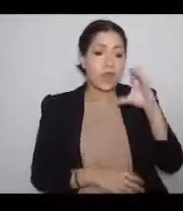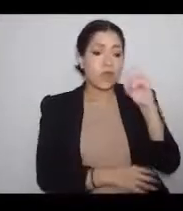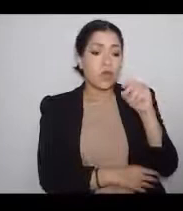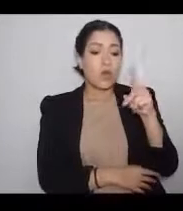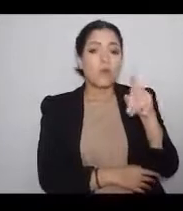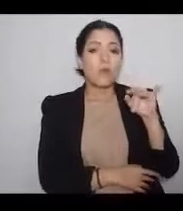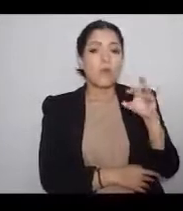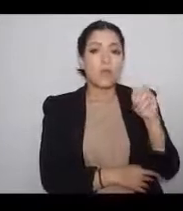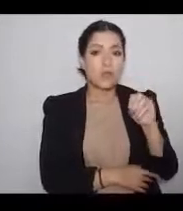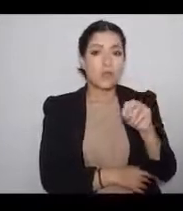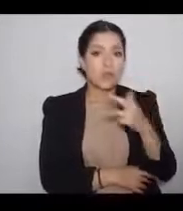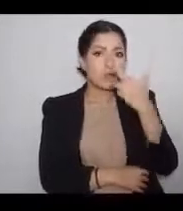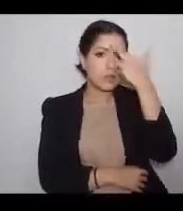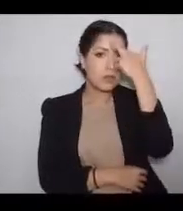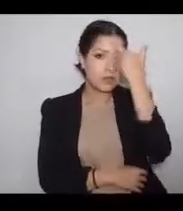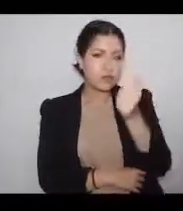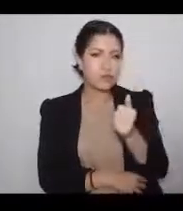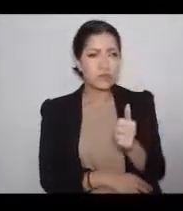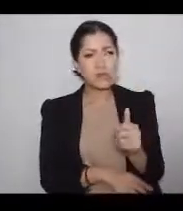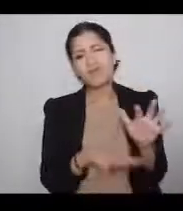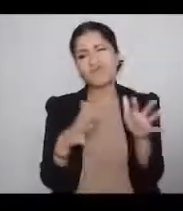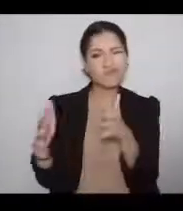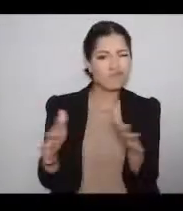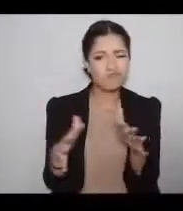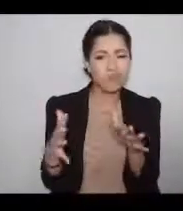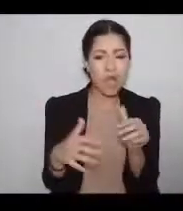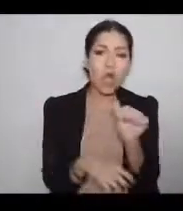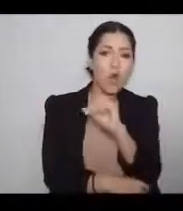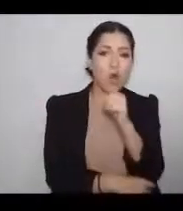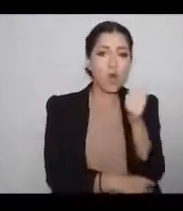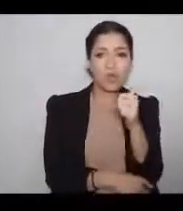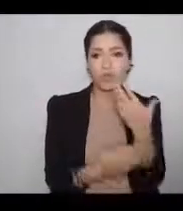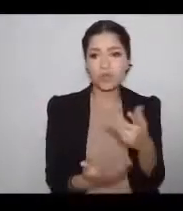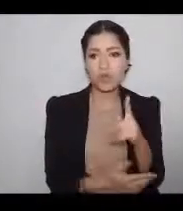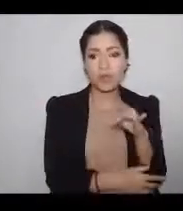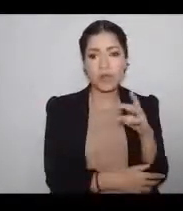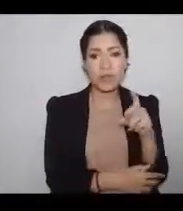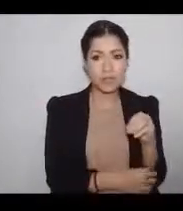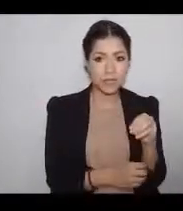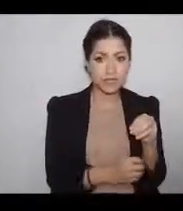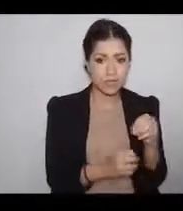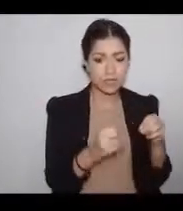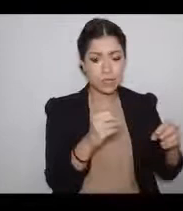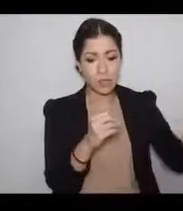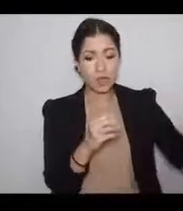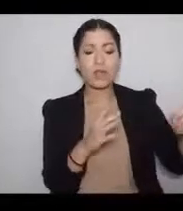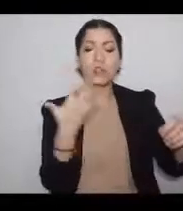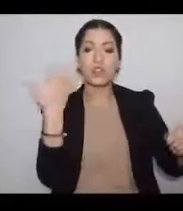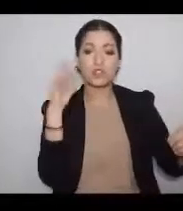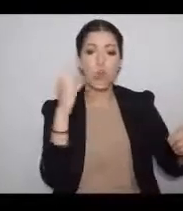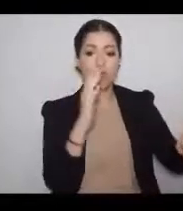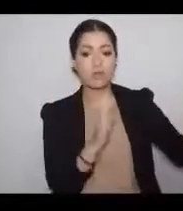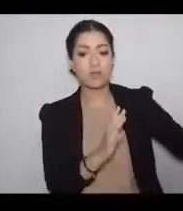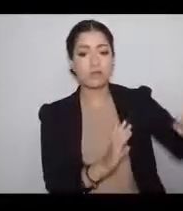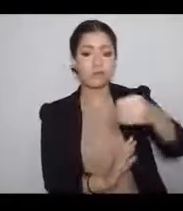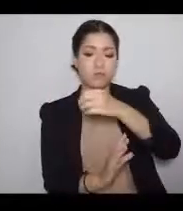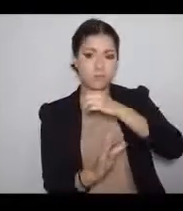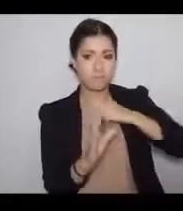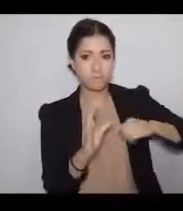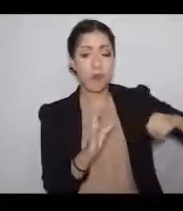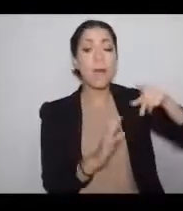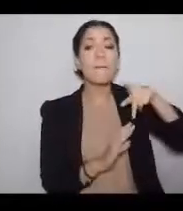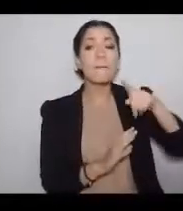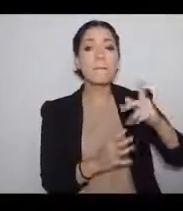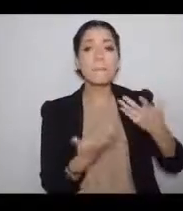Copérnico tenía razón. Tenía razón a medias. Los demás planetas giran alrededor del Sol, pero todos giran alrededor